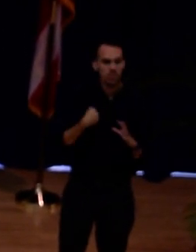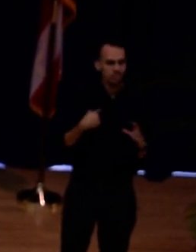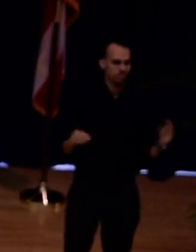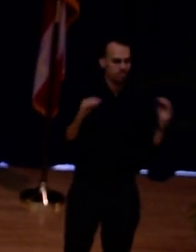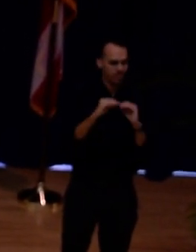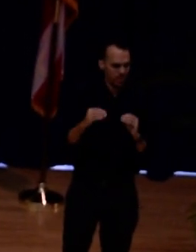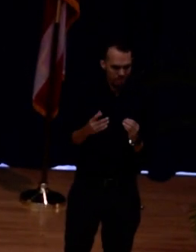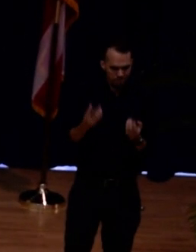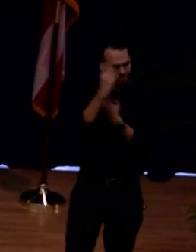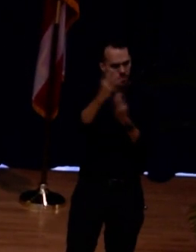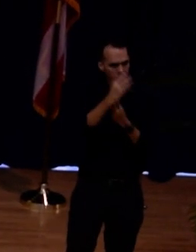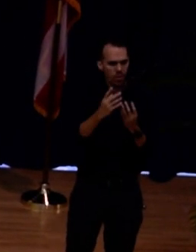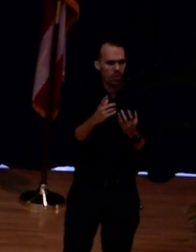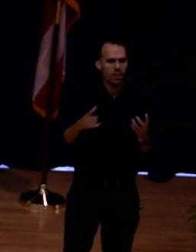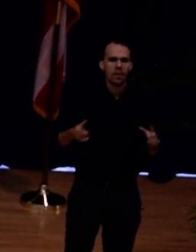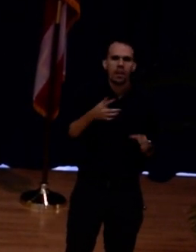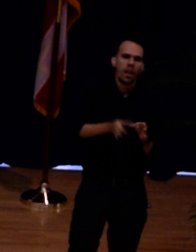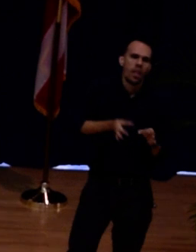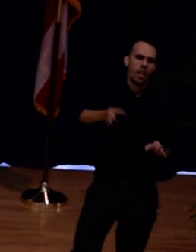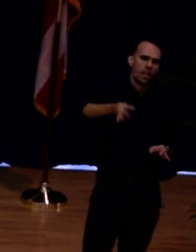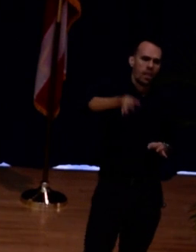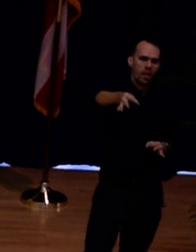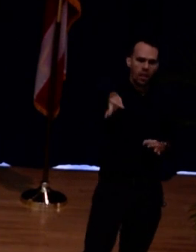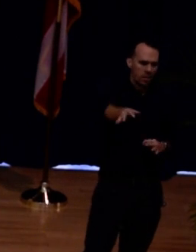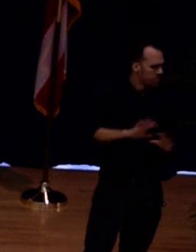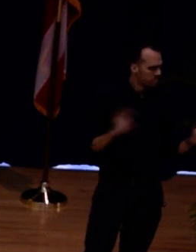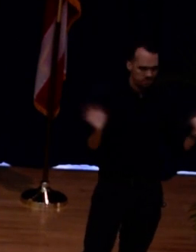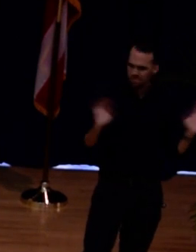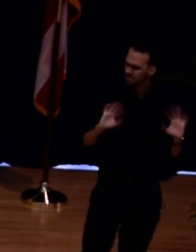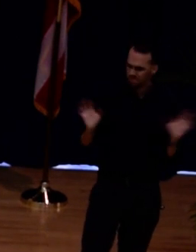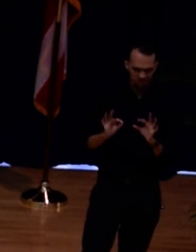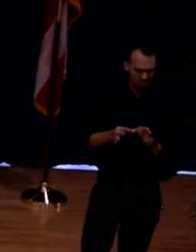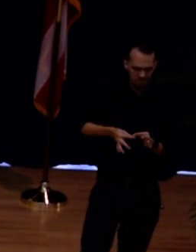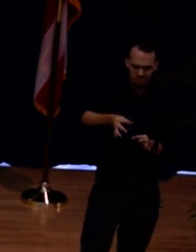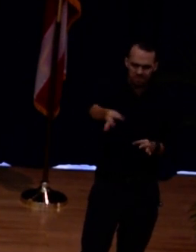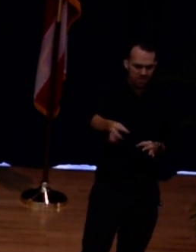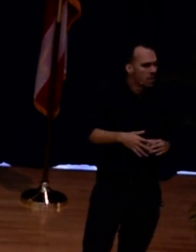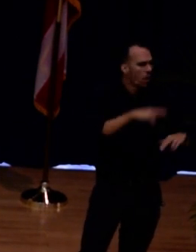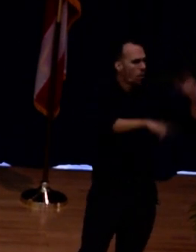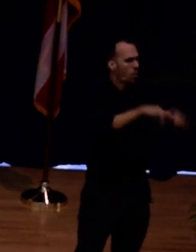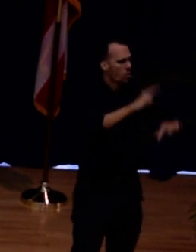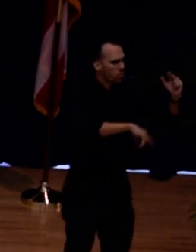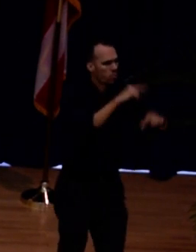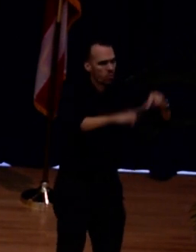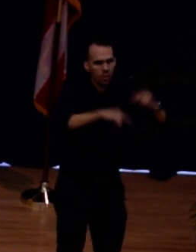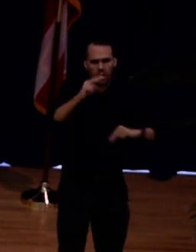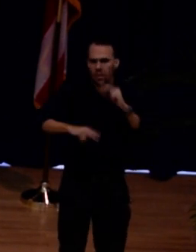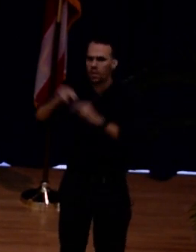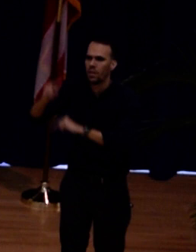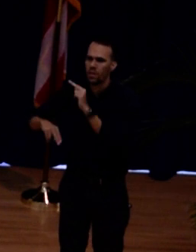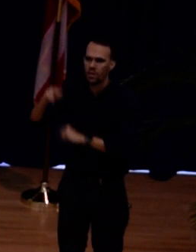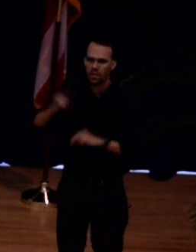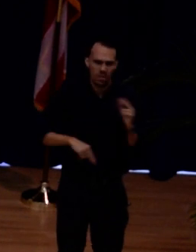concluyendo es que no tenemos que esperar. O sea, podemos dejar de seguir construyendo combustibles fósiles, de